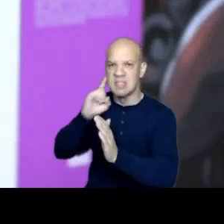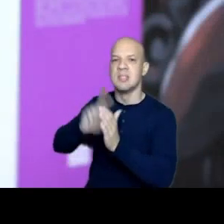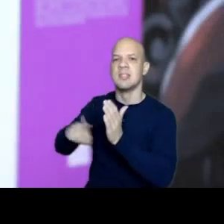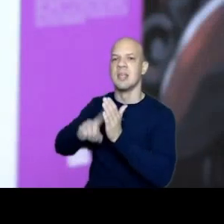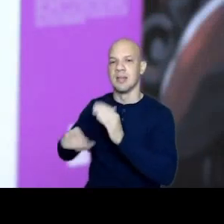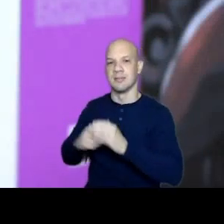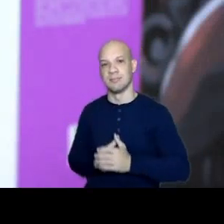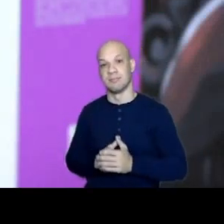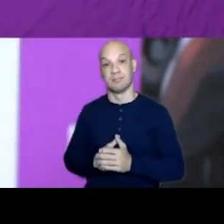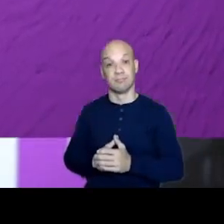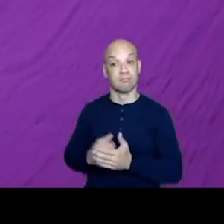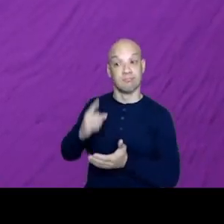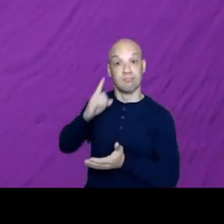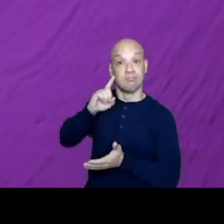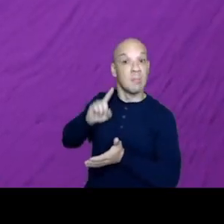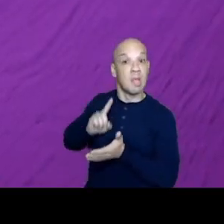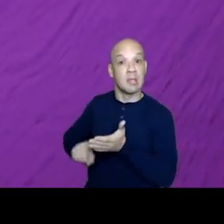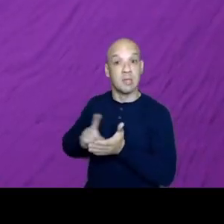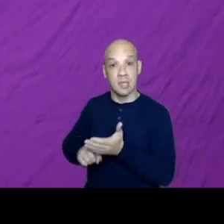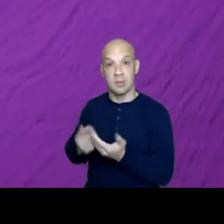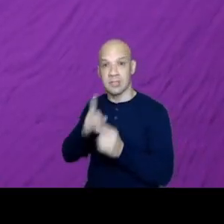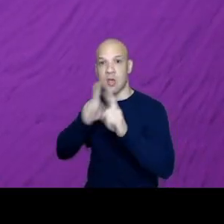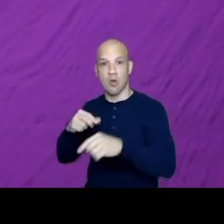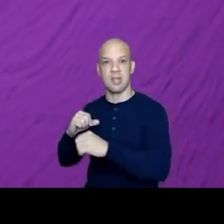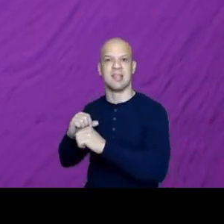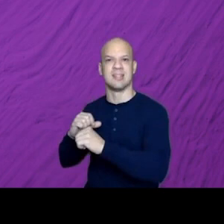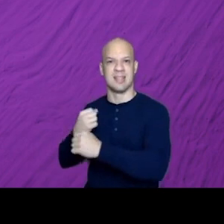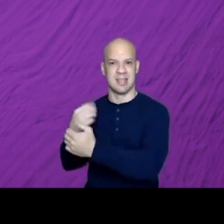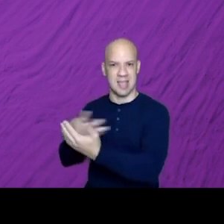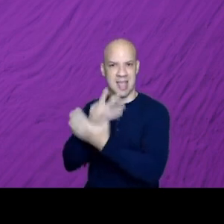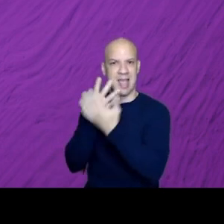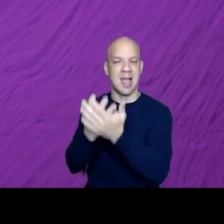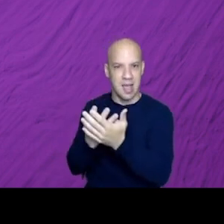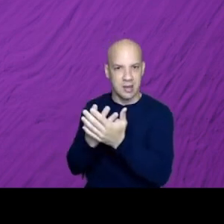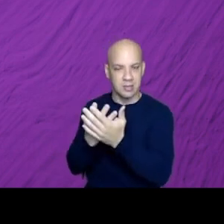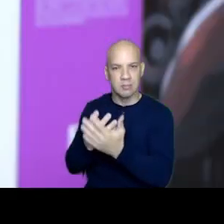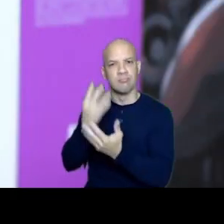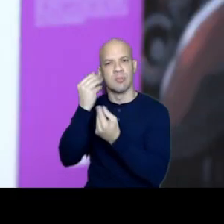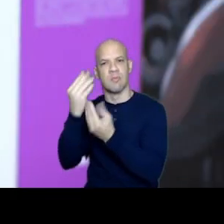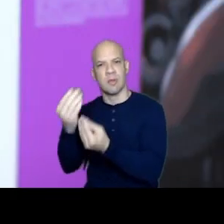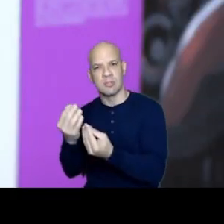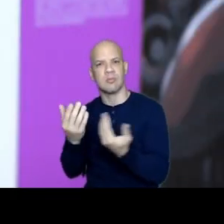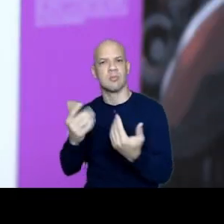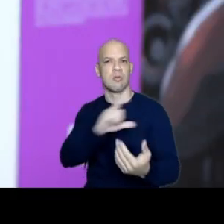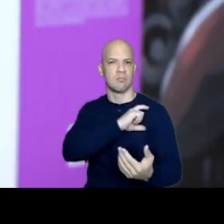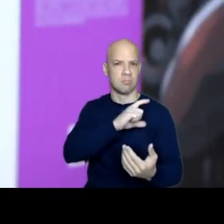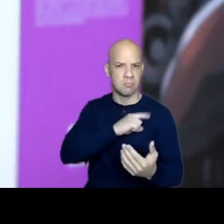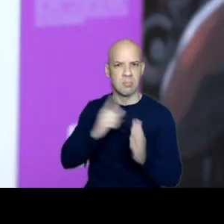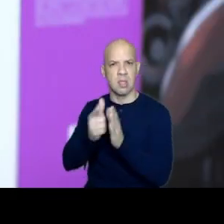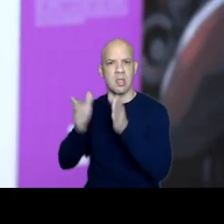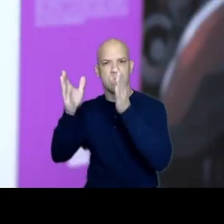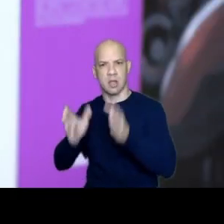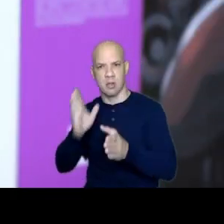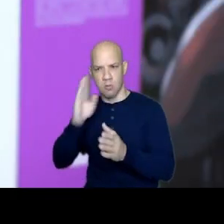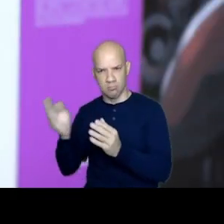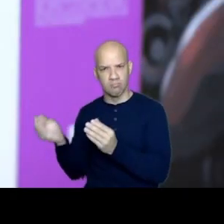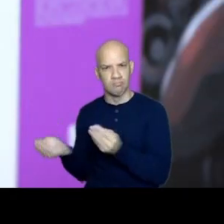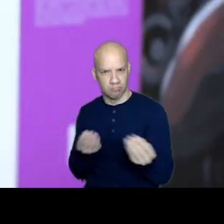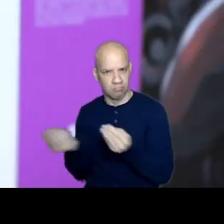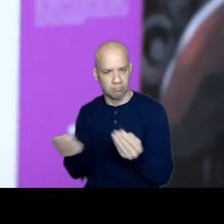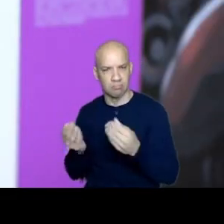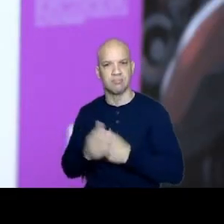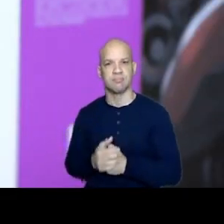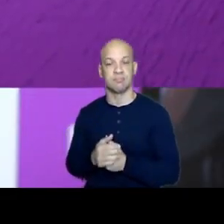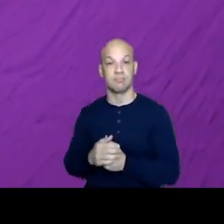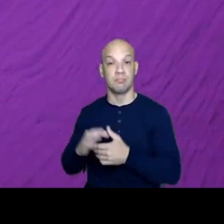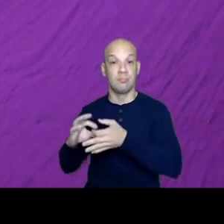violentos y otros corroboramos si tiene orden de arresto y otras particularidades información que compartimos con los agentes y alguaciles